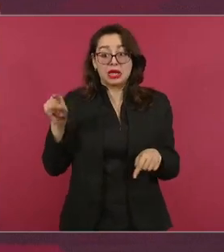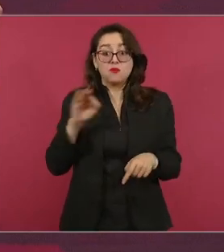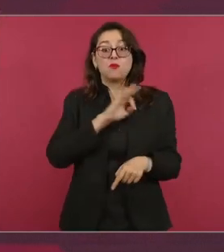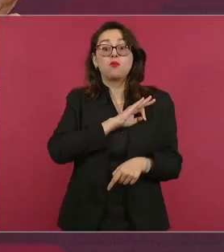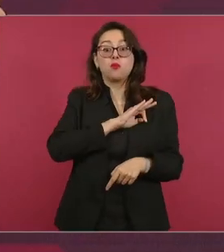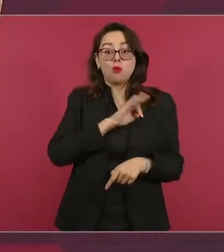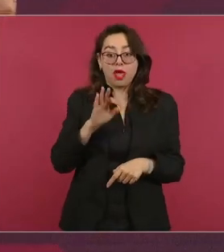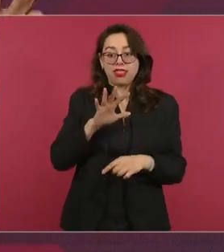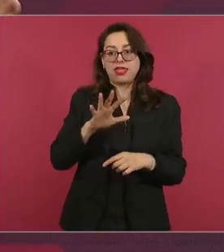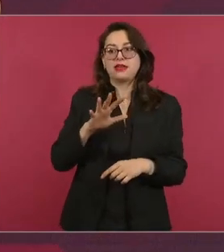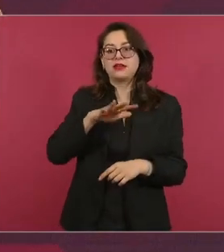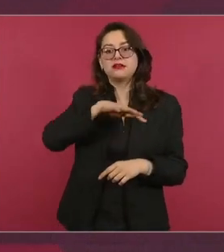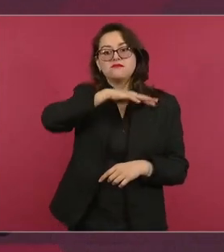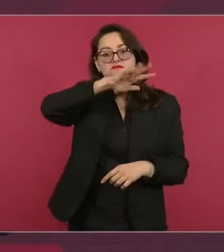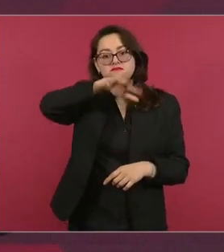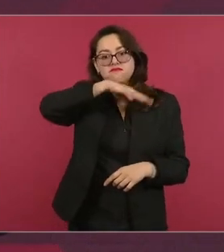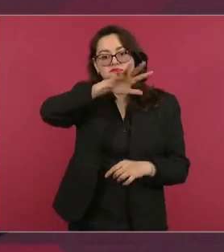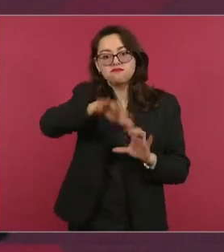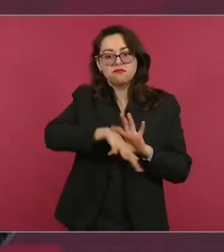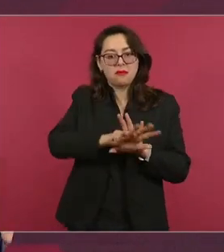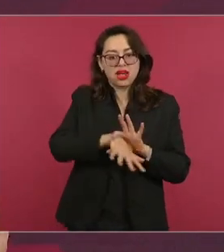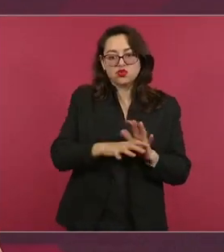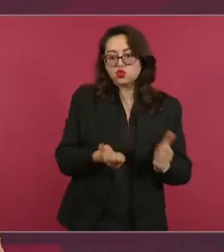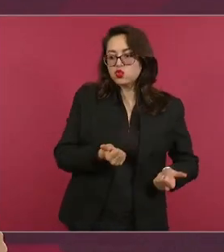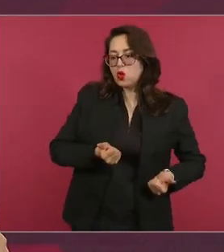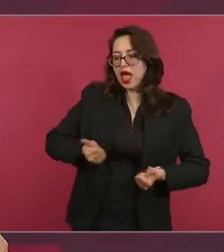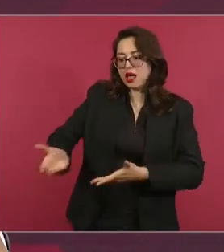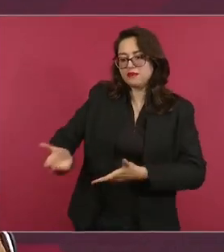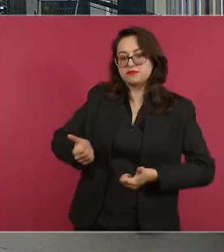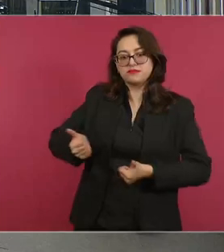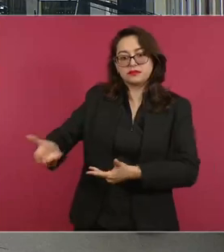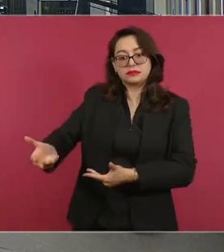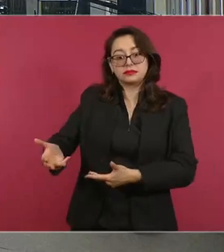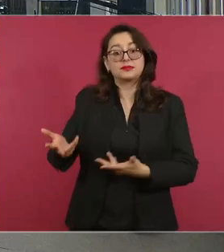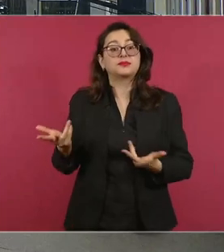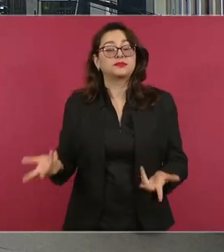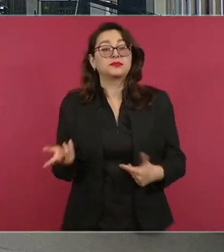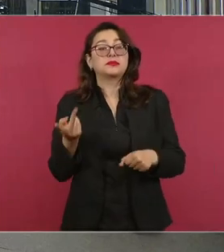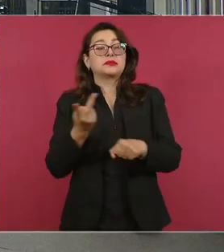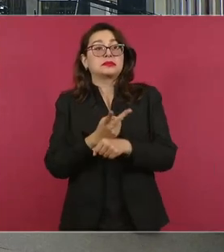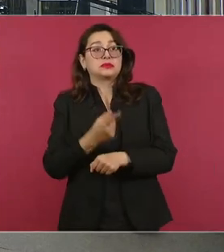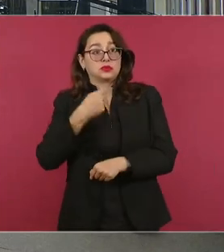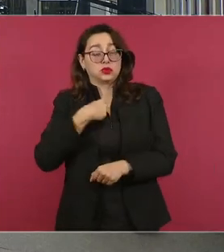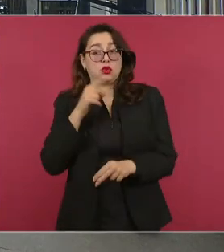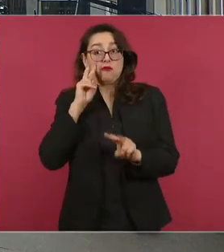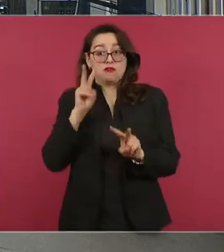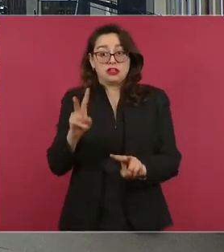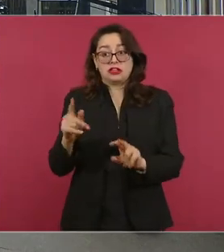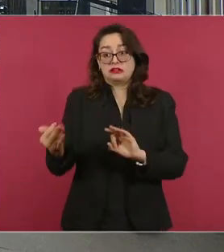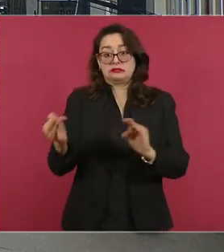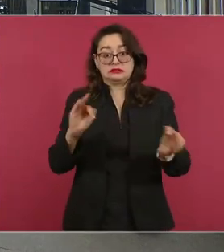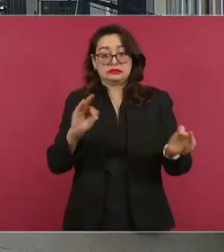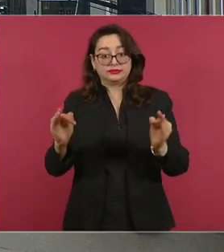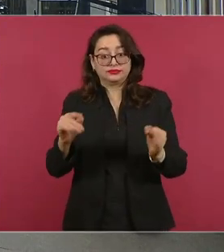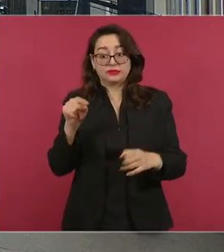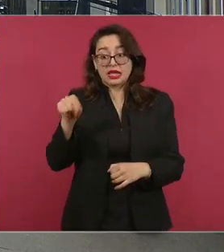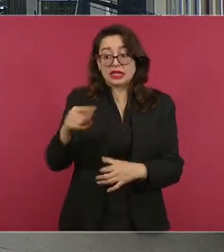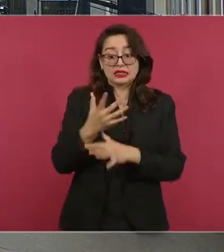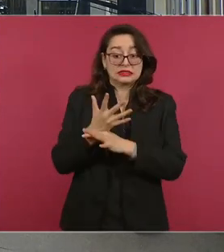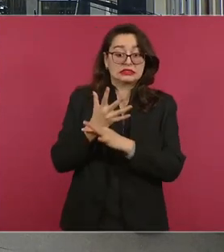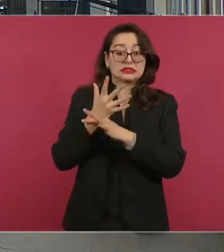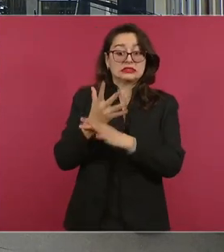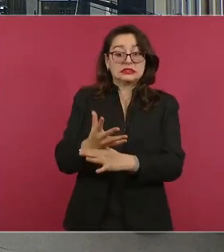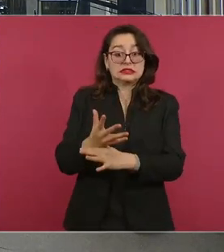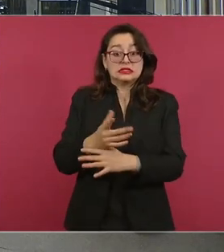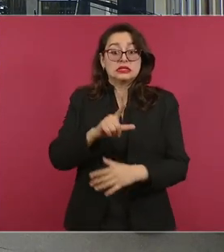y cómo. Sí, porque lo que me contaban estos habitantes de esta colonia era que únicamente